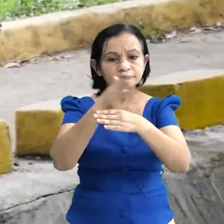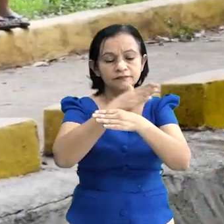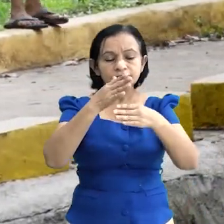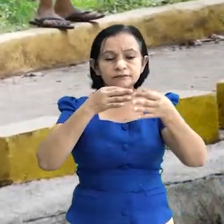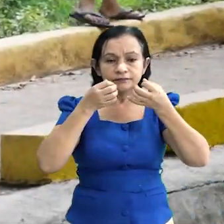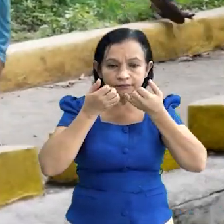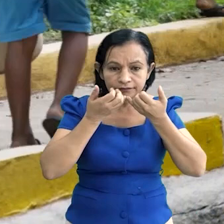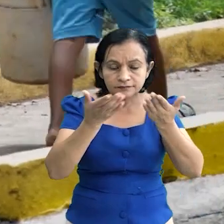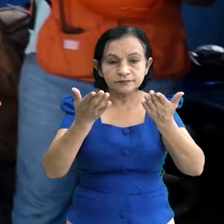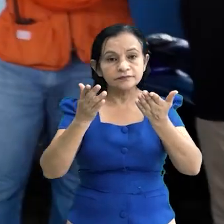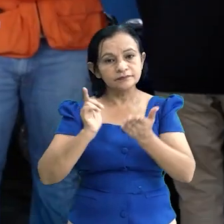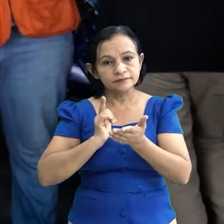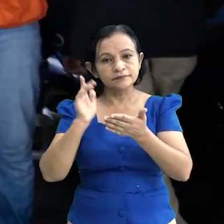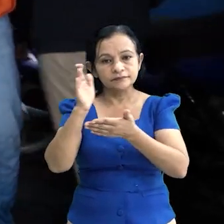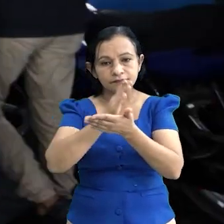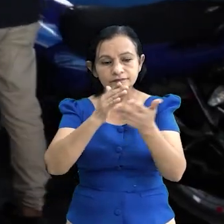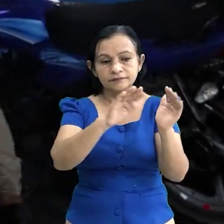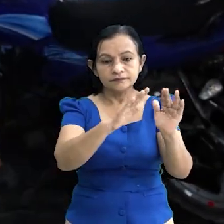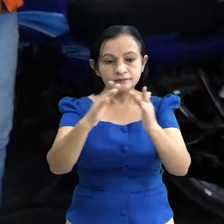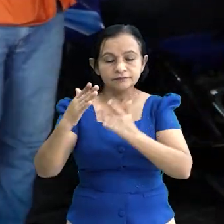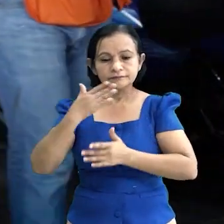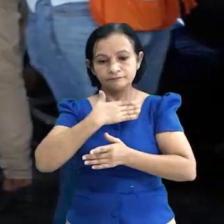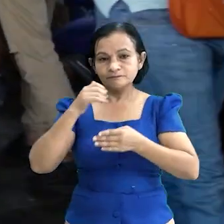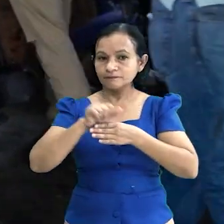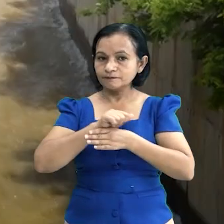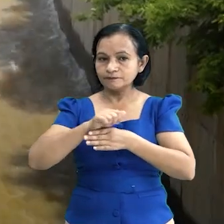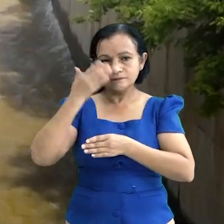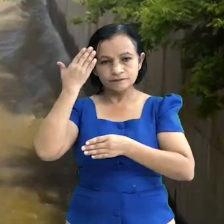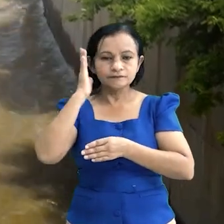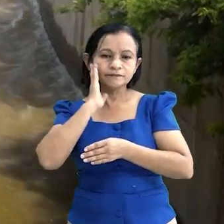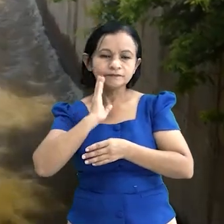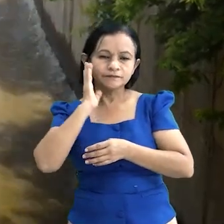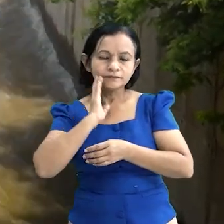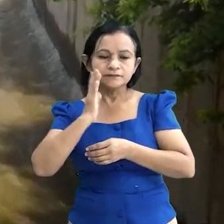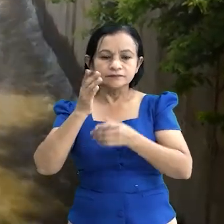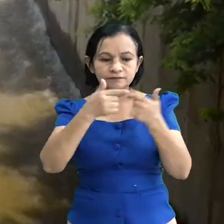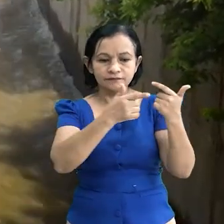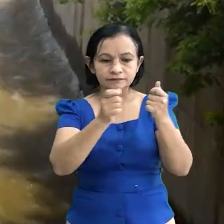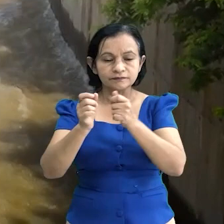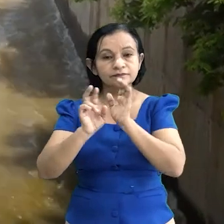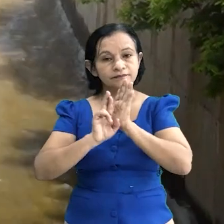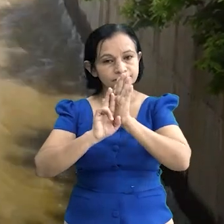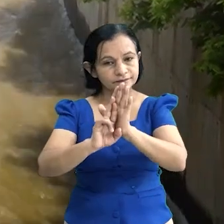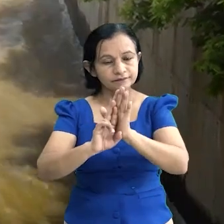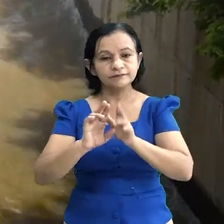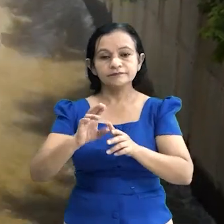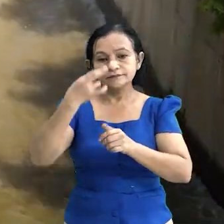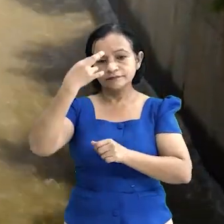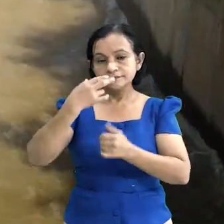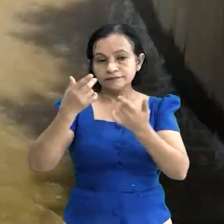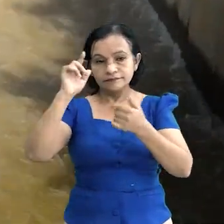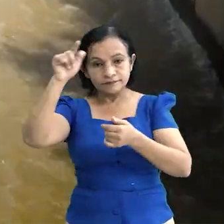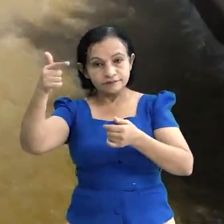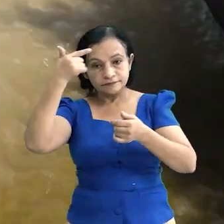ha permitido contar con barrios y comunidades mejor preparadas y organizadas al momento de la respuesta. El Gobierno de Reconciliación y